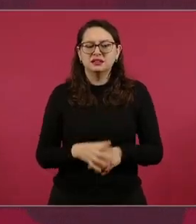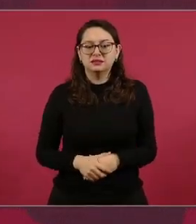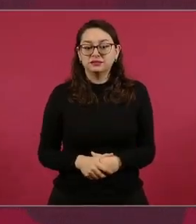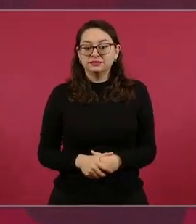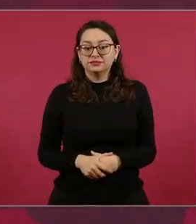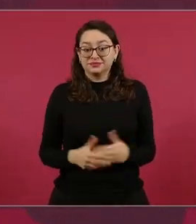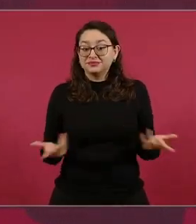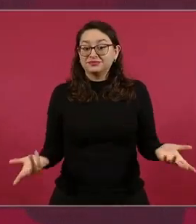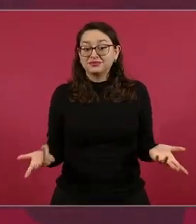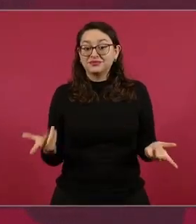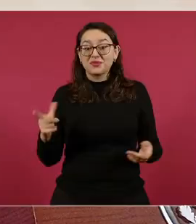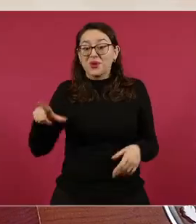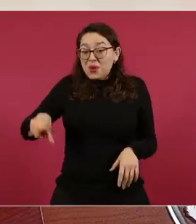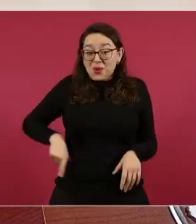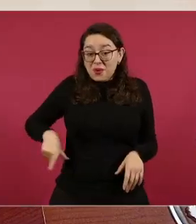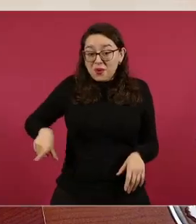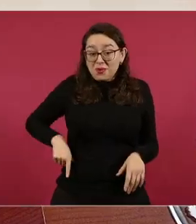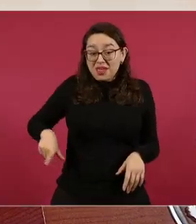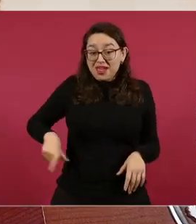Los gobernantes